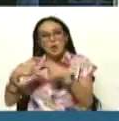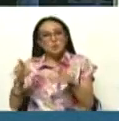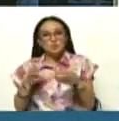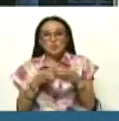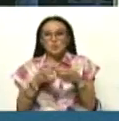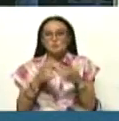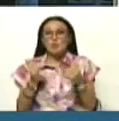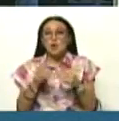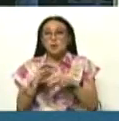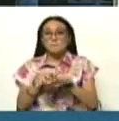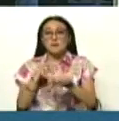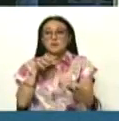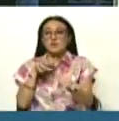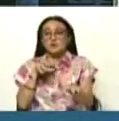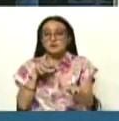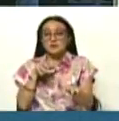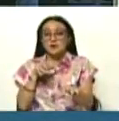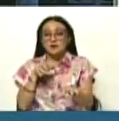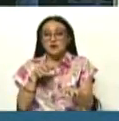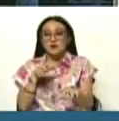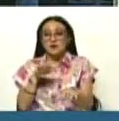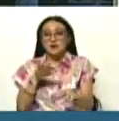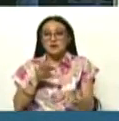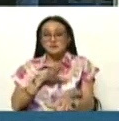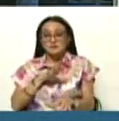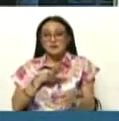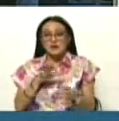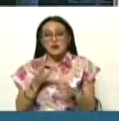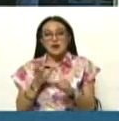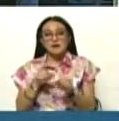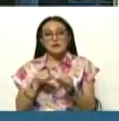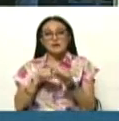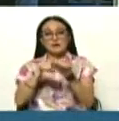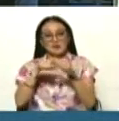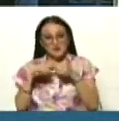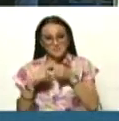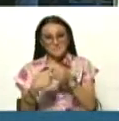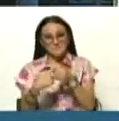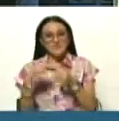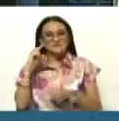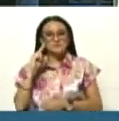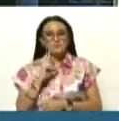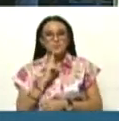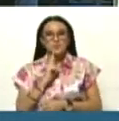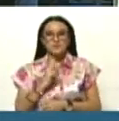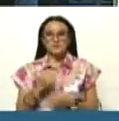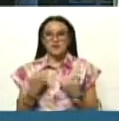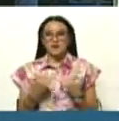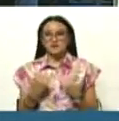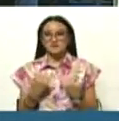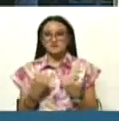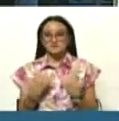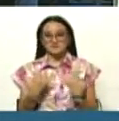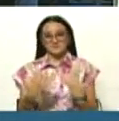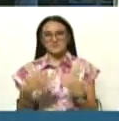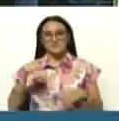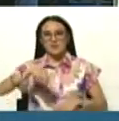parte, la gran mayoría de ellos, del poderosísimo gran polo patriótico Simón Bolívar, aquí presente con nosotros.